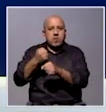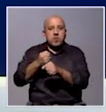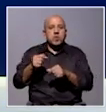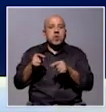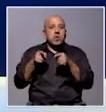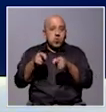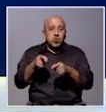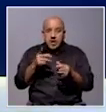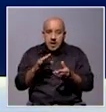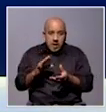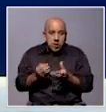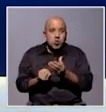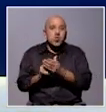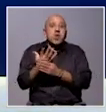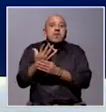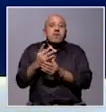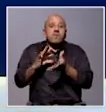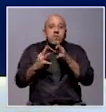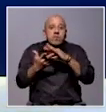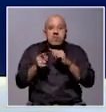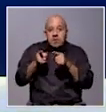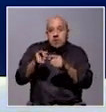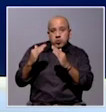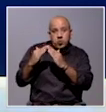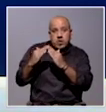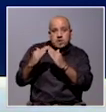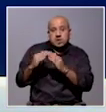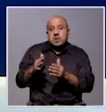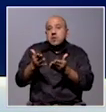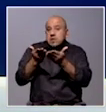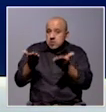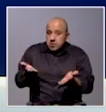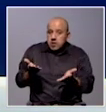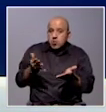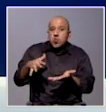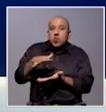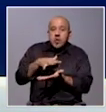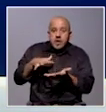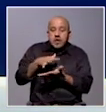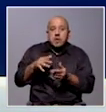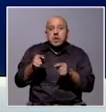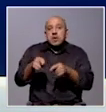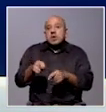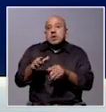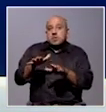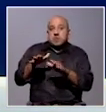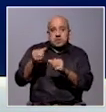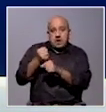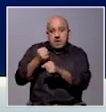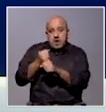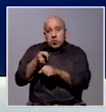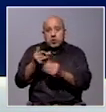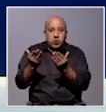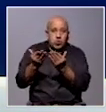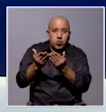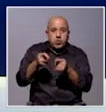una nueva modalidad que irrumpe en los hogares transformándolos en un lugar multipropósito es decir ámbito de trabajo también de